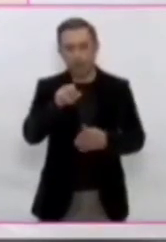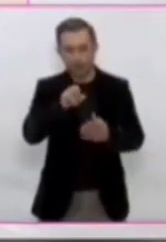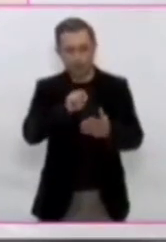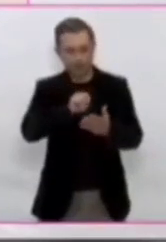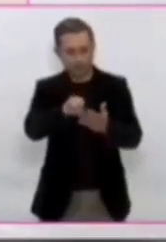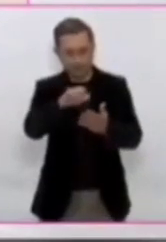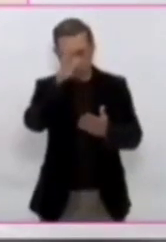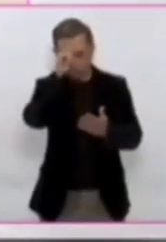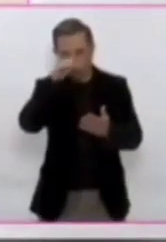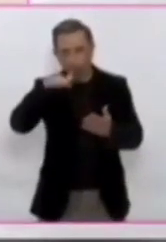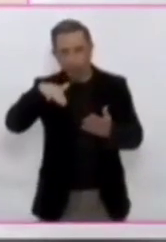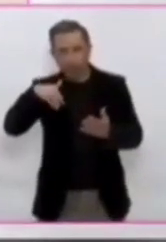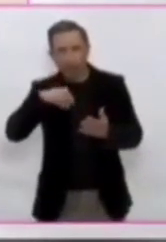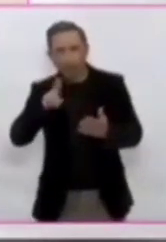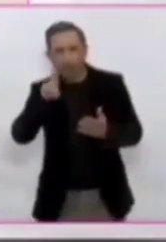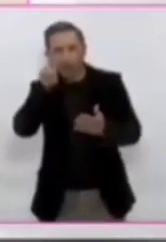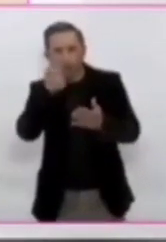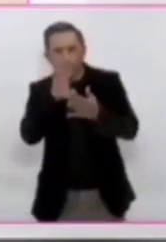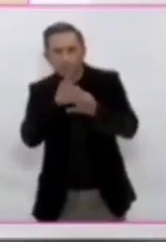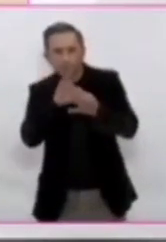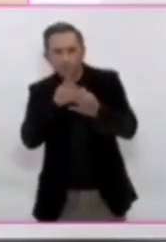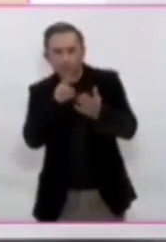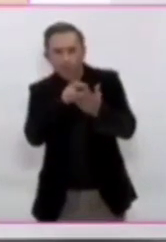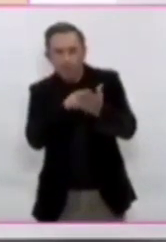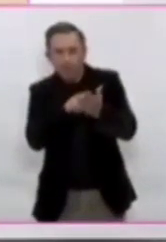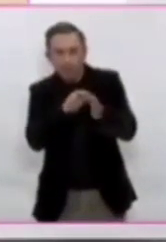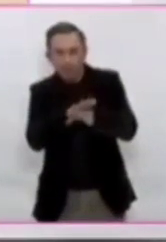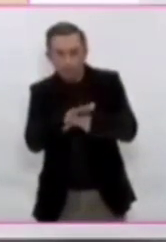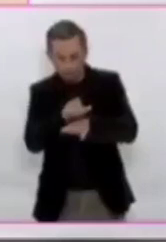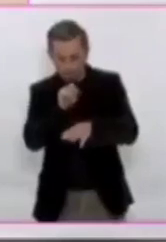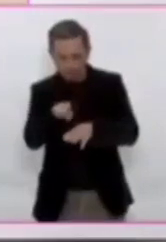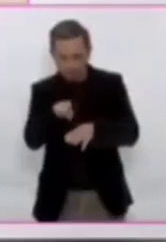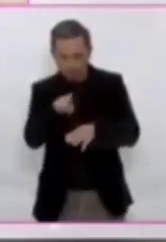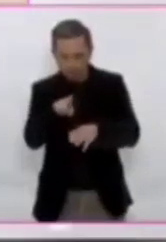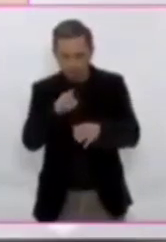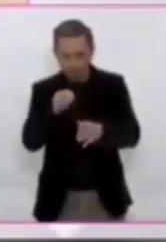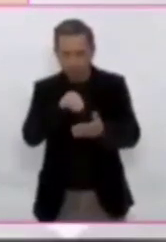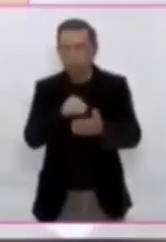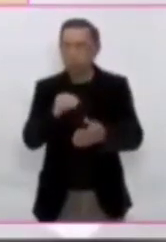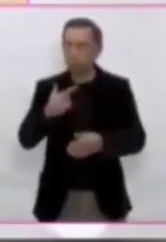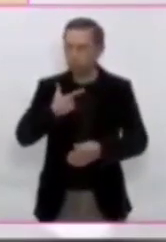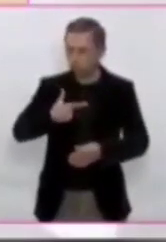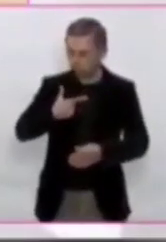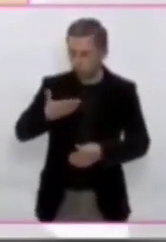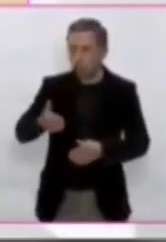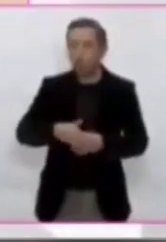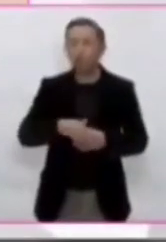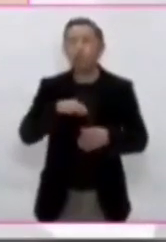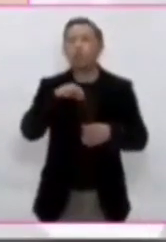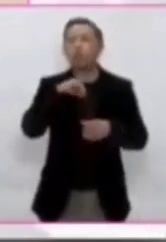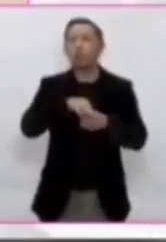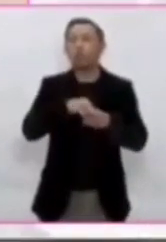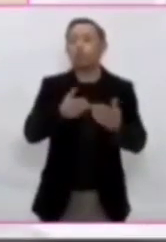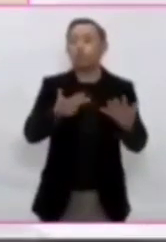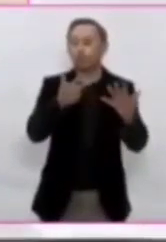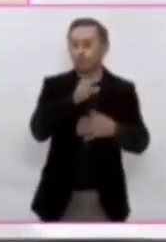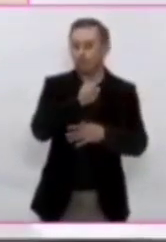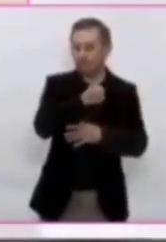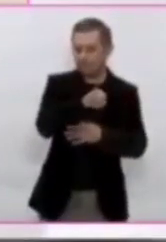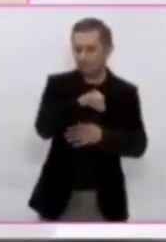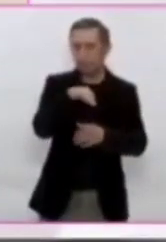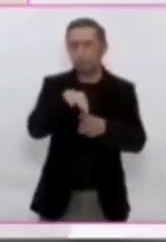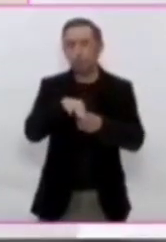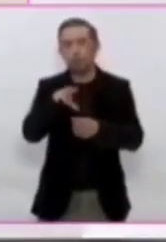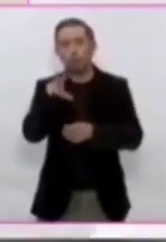que hice en mi intervención. Con mucho gusto, consejera. El proyecto es aprobado por 8 votos a favor, 3 votos en